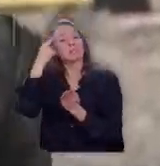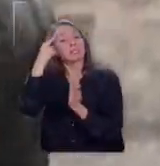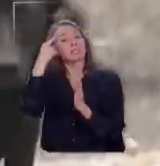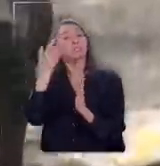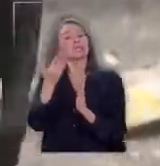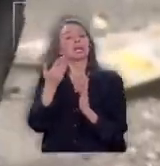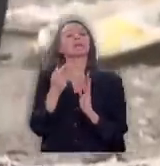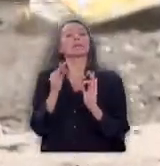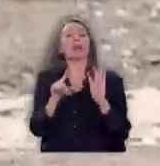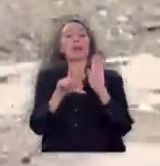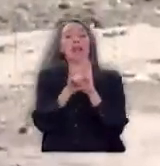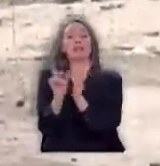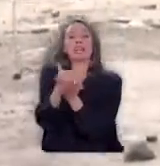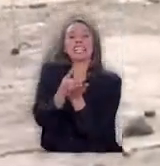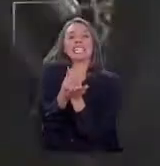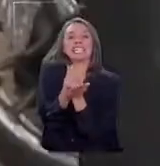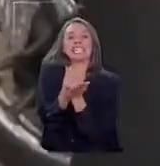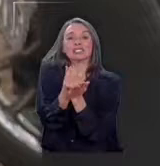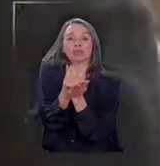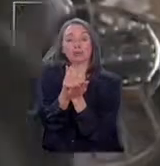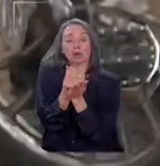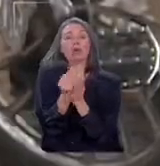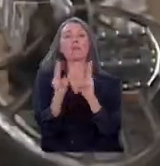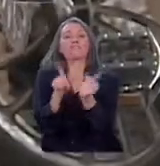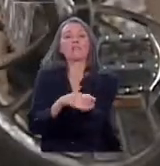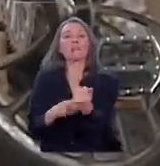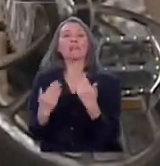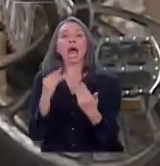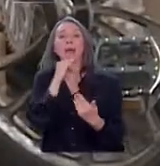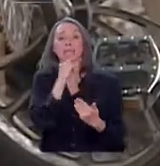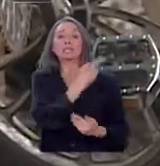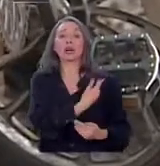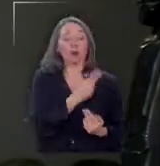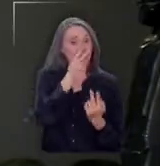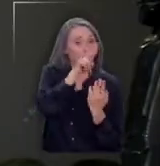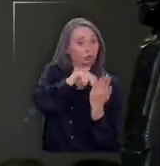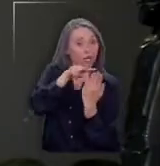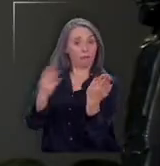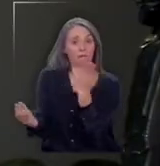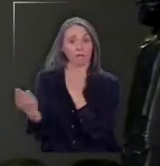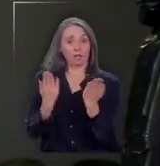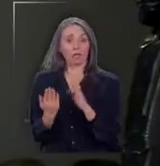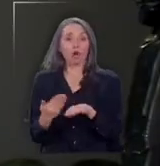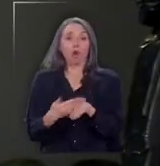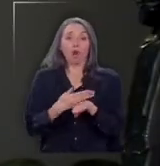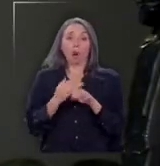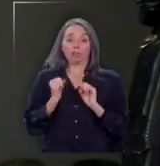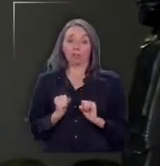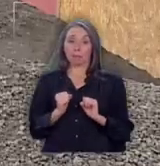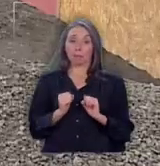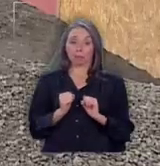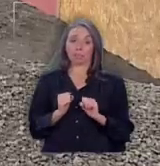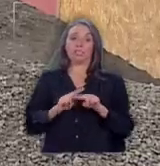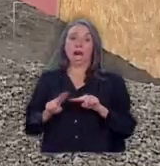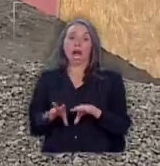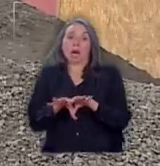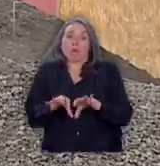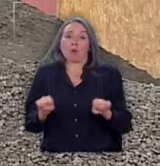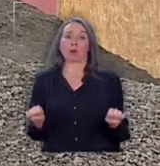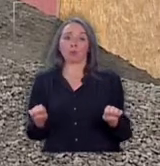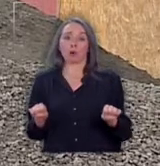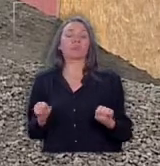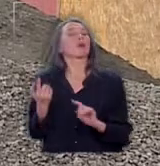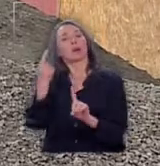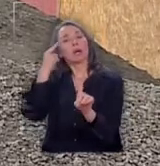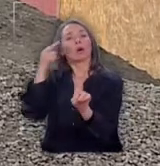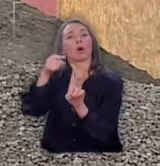emergencia opciones que ya están siendo analizadas por el ejecutivo el objetivo es llegar lo antes posible con un acuerdo y lo que se busca